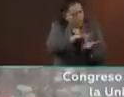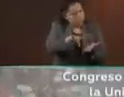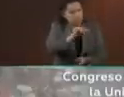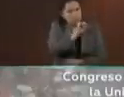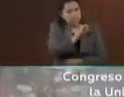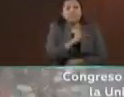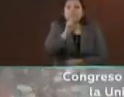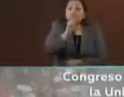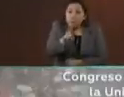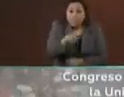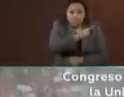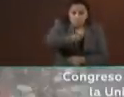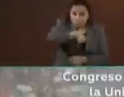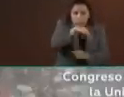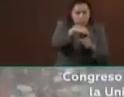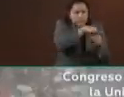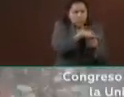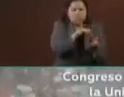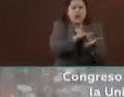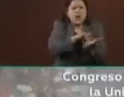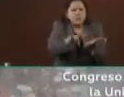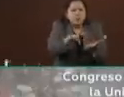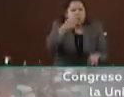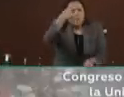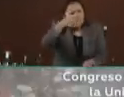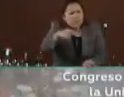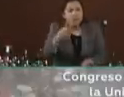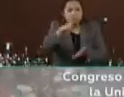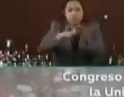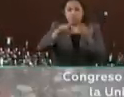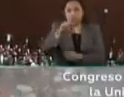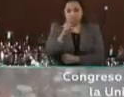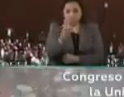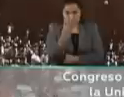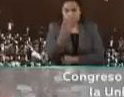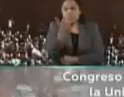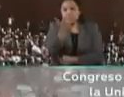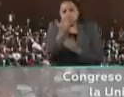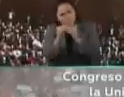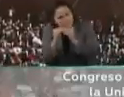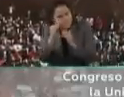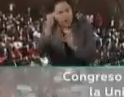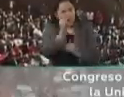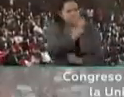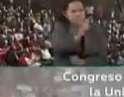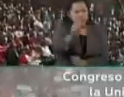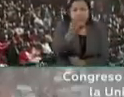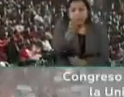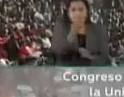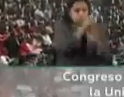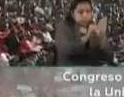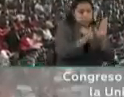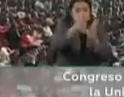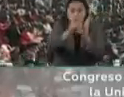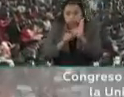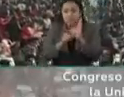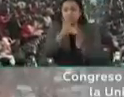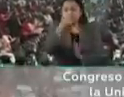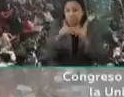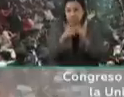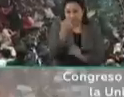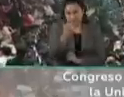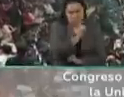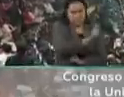2024 se duplicara el dinero que se entrega a los adultos mayores, el cual llegó a 6,000 pesos bimestrales. Con esta